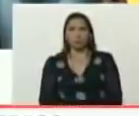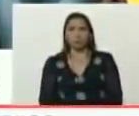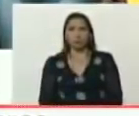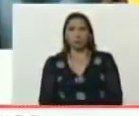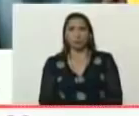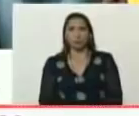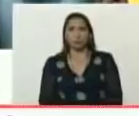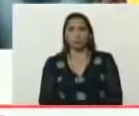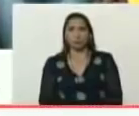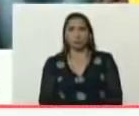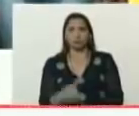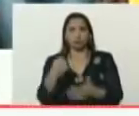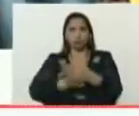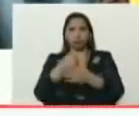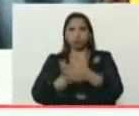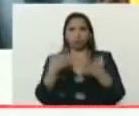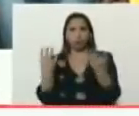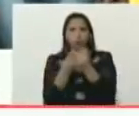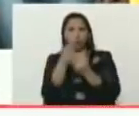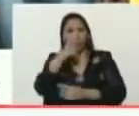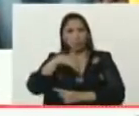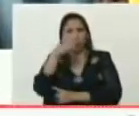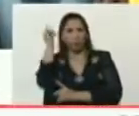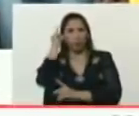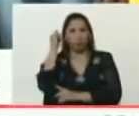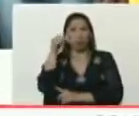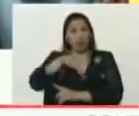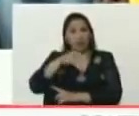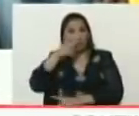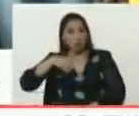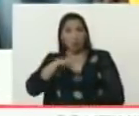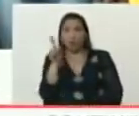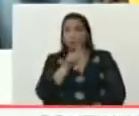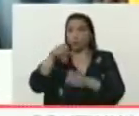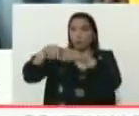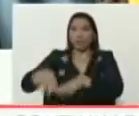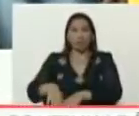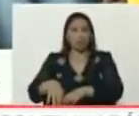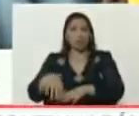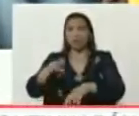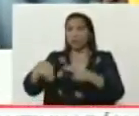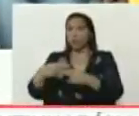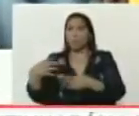a combatir junto al pueblo de Yaracuy, porque sabemos que este pueblo no se rinde en ninguna circunstancia.